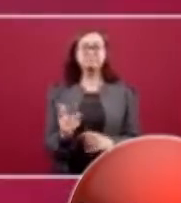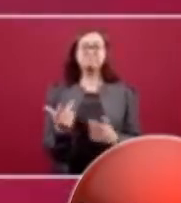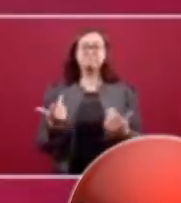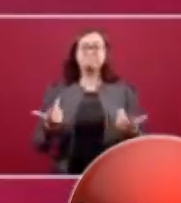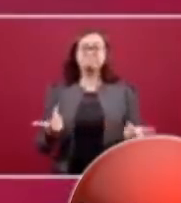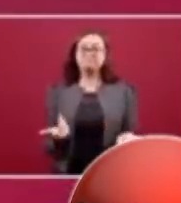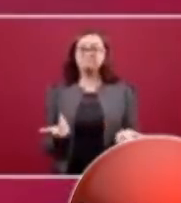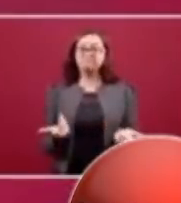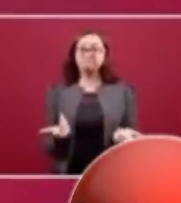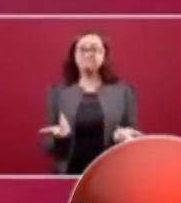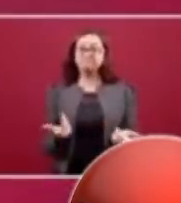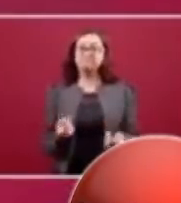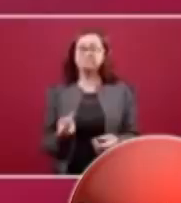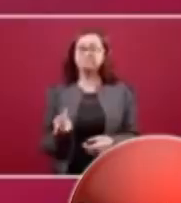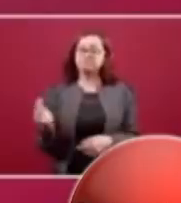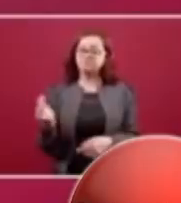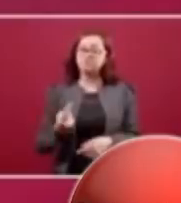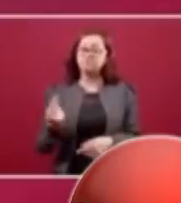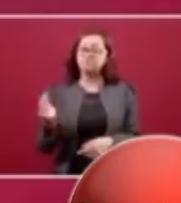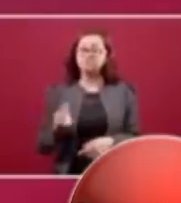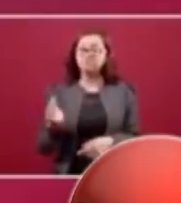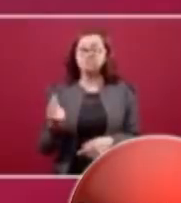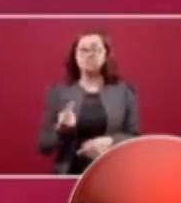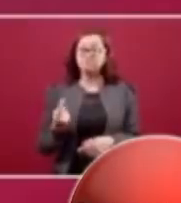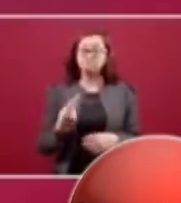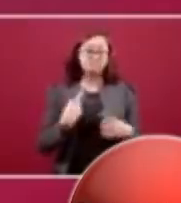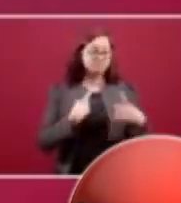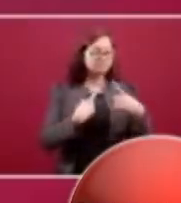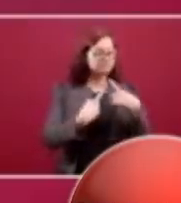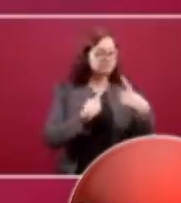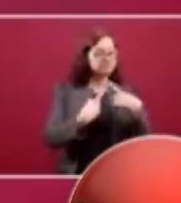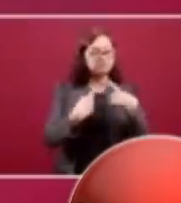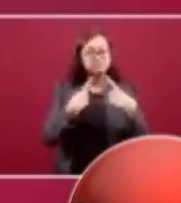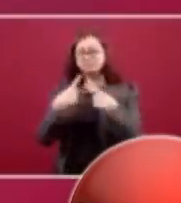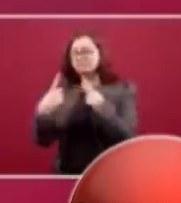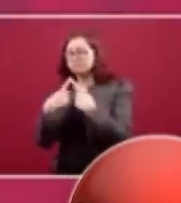tenemos que tener diálogo